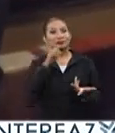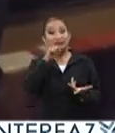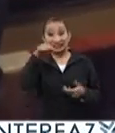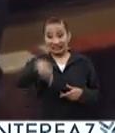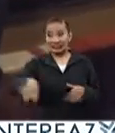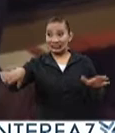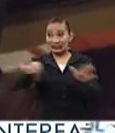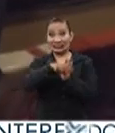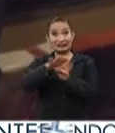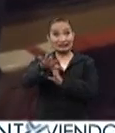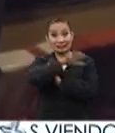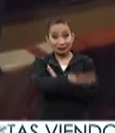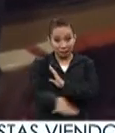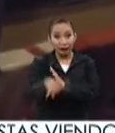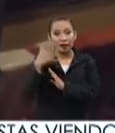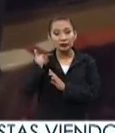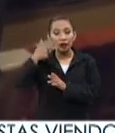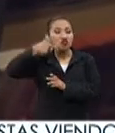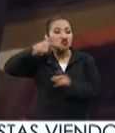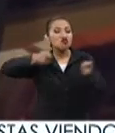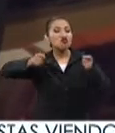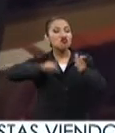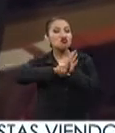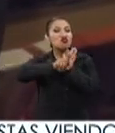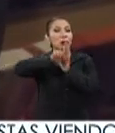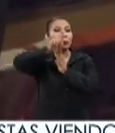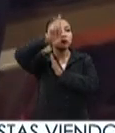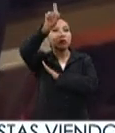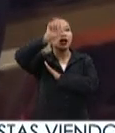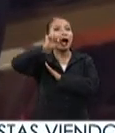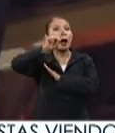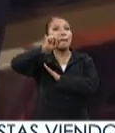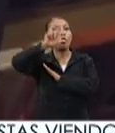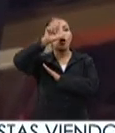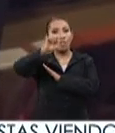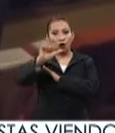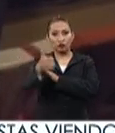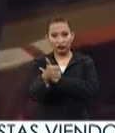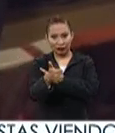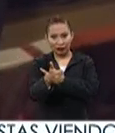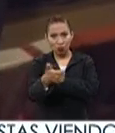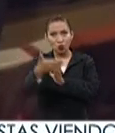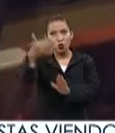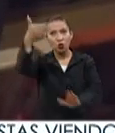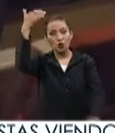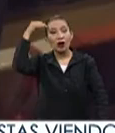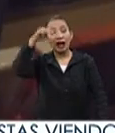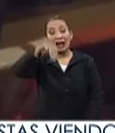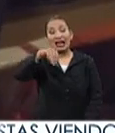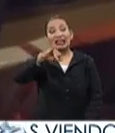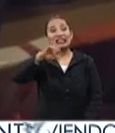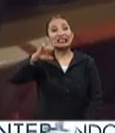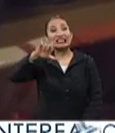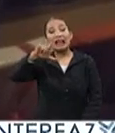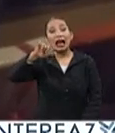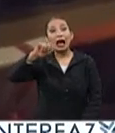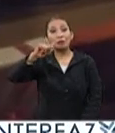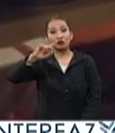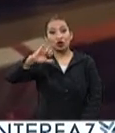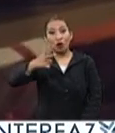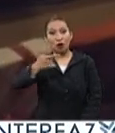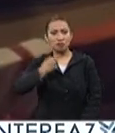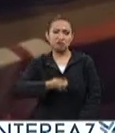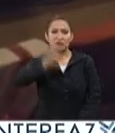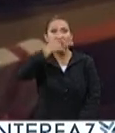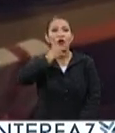Desde este cuarto se controló el vuelo del Apolo 11, cuando Neil Armstrong llegó a la